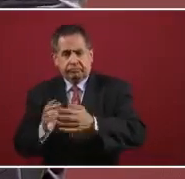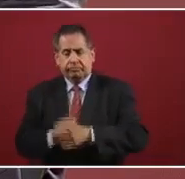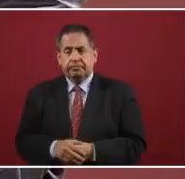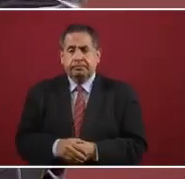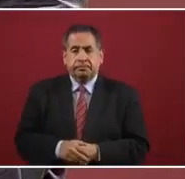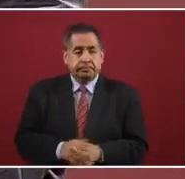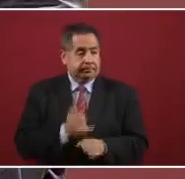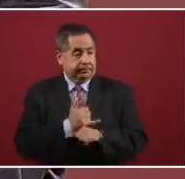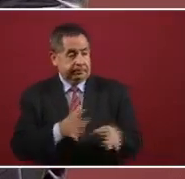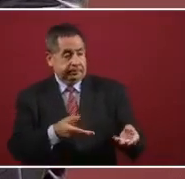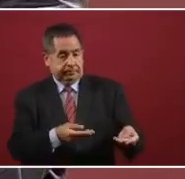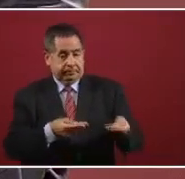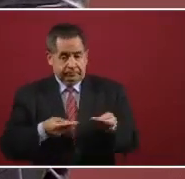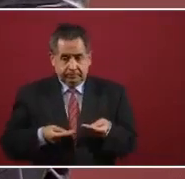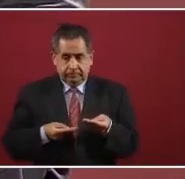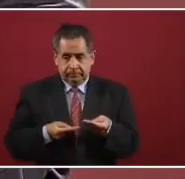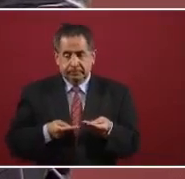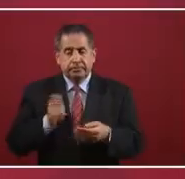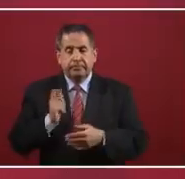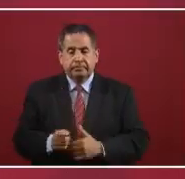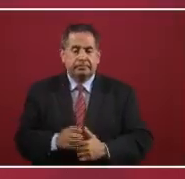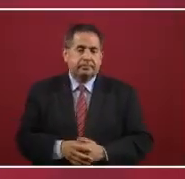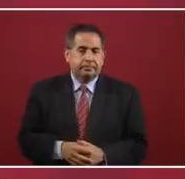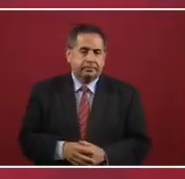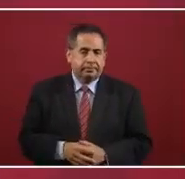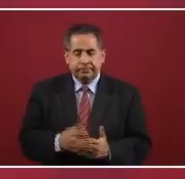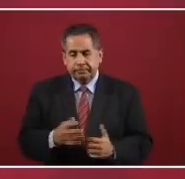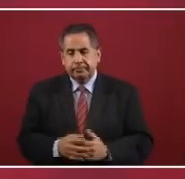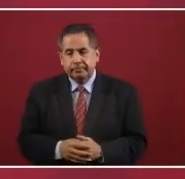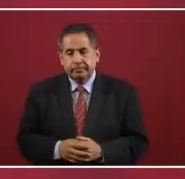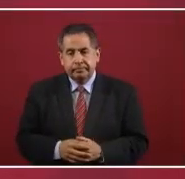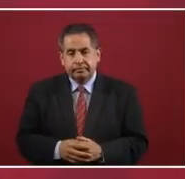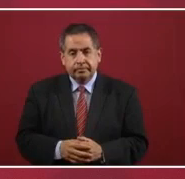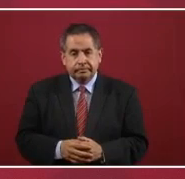tengo es de que